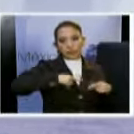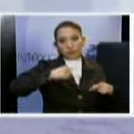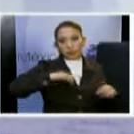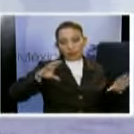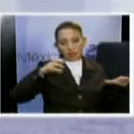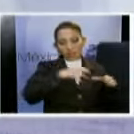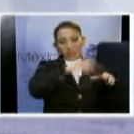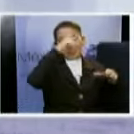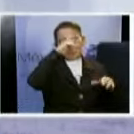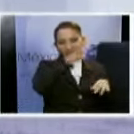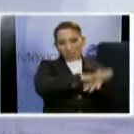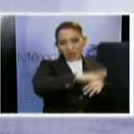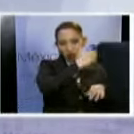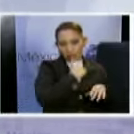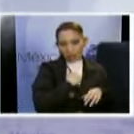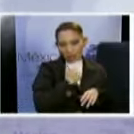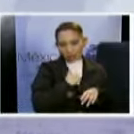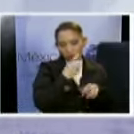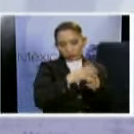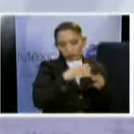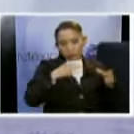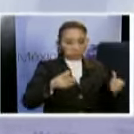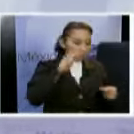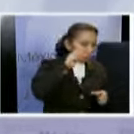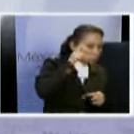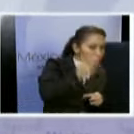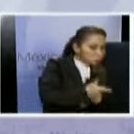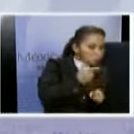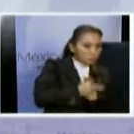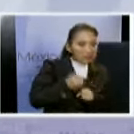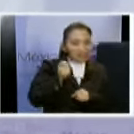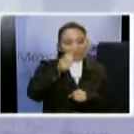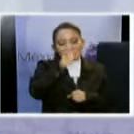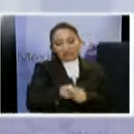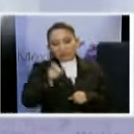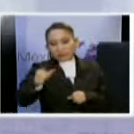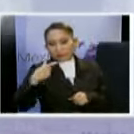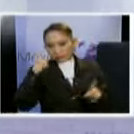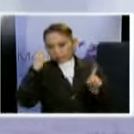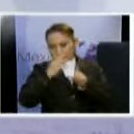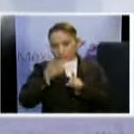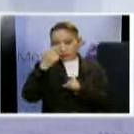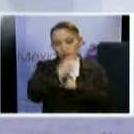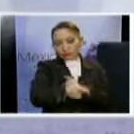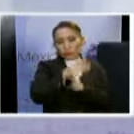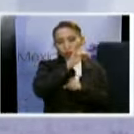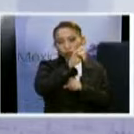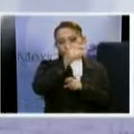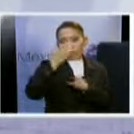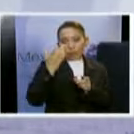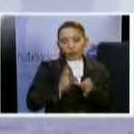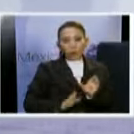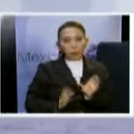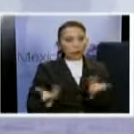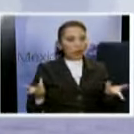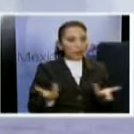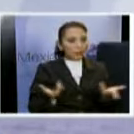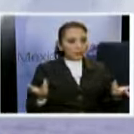comunidad mexicana, su tamaño, su perfil, retos específicos de la función consular que se nos